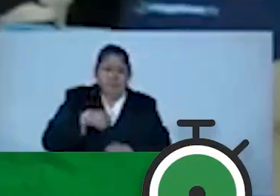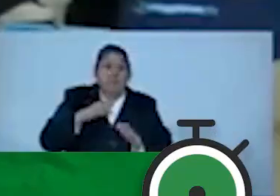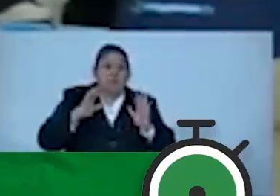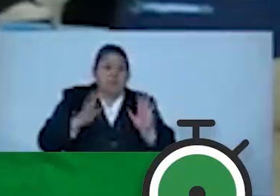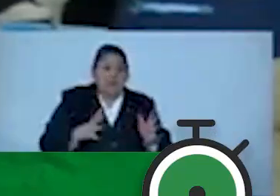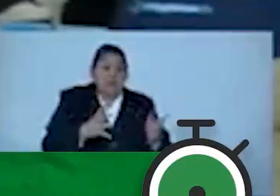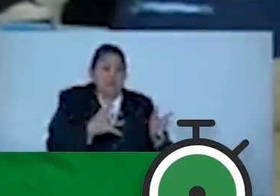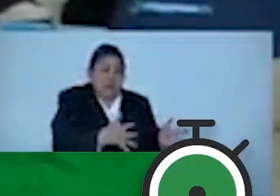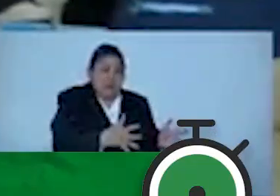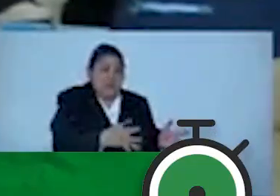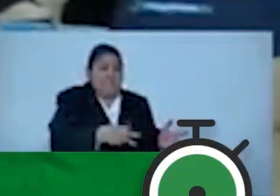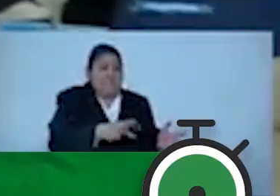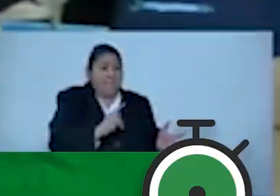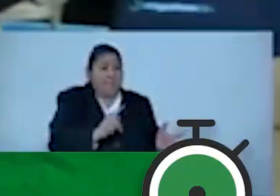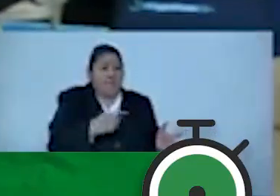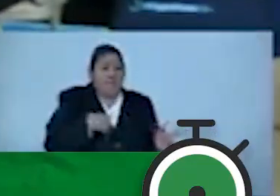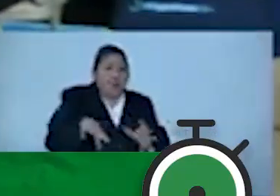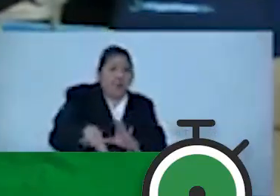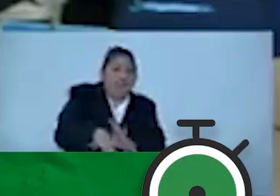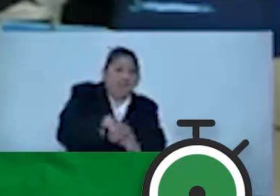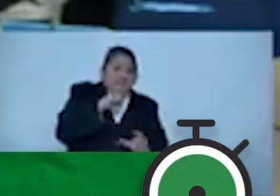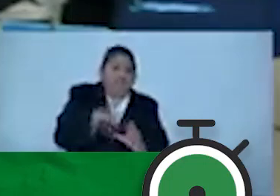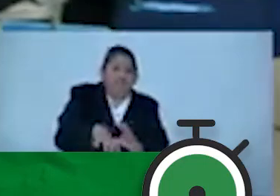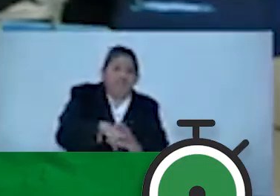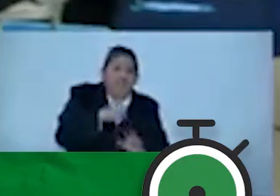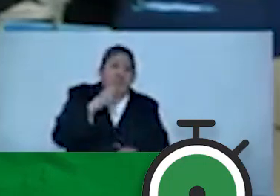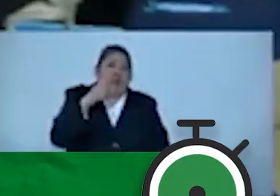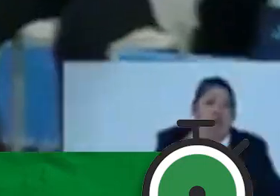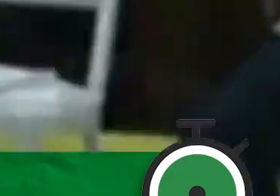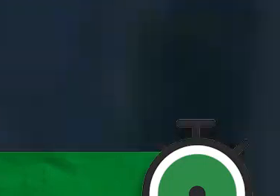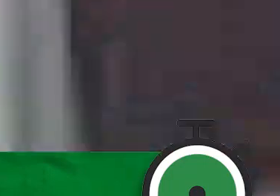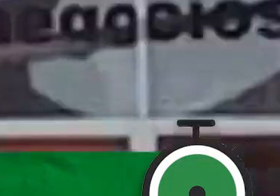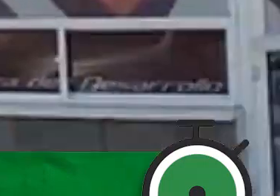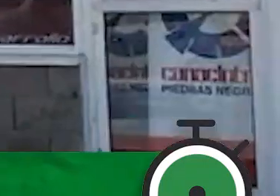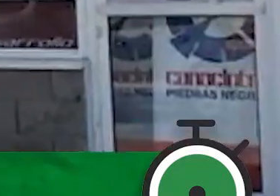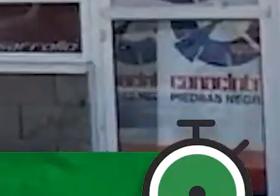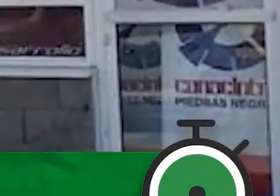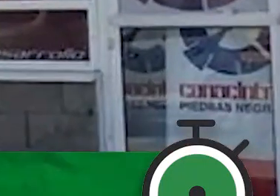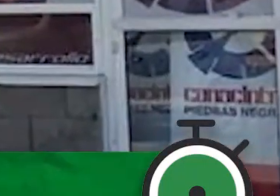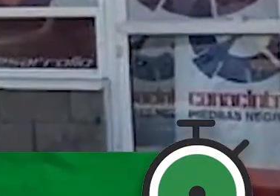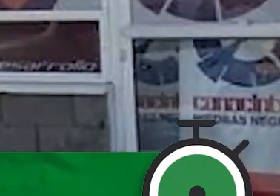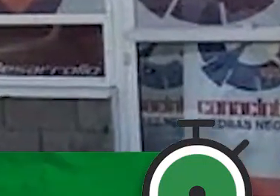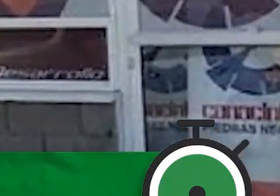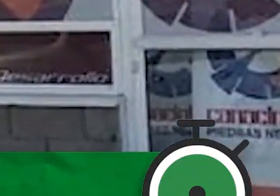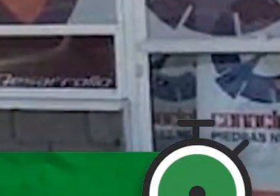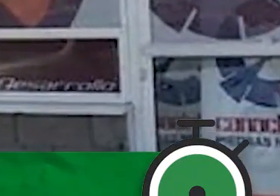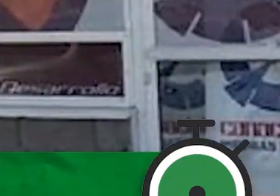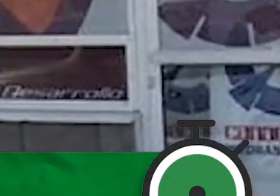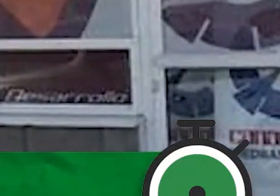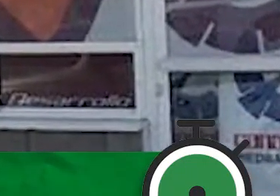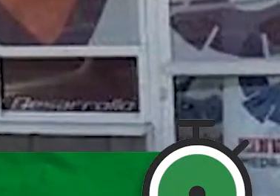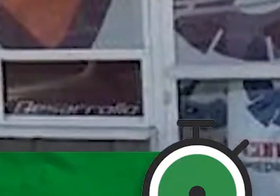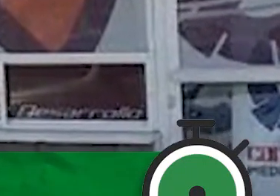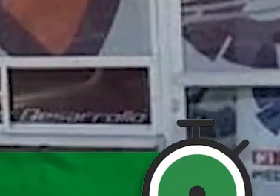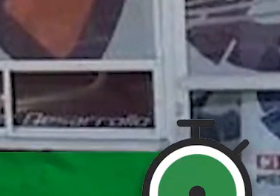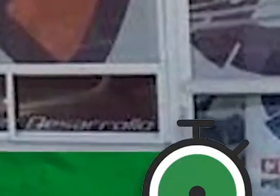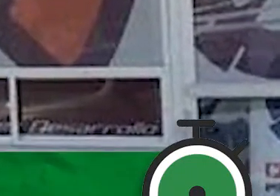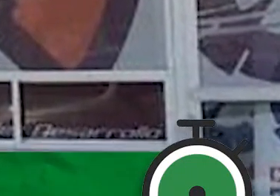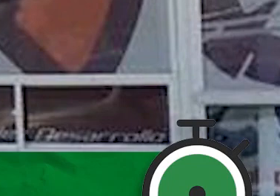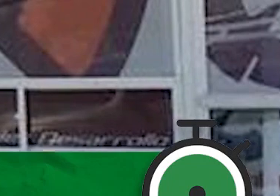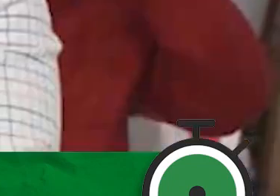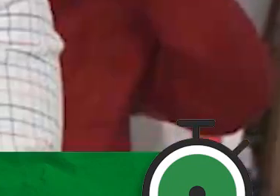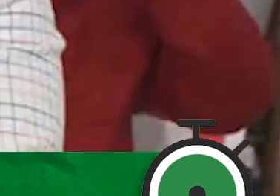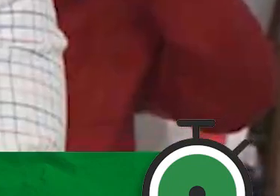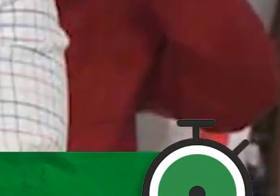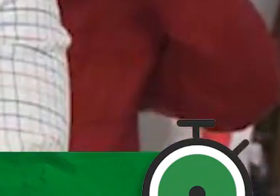casos, lluvia de promesas, resentimientos y bravuconerías en otros. Importante propuesta les llevó a los industriales de Piedras Negras el